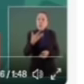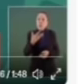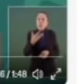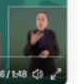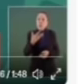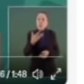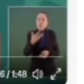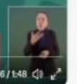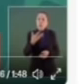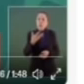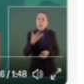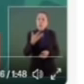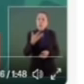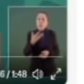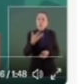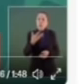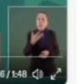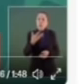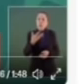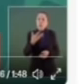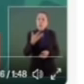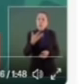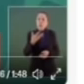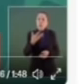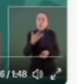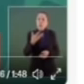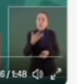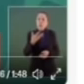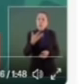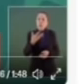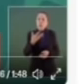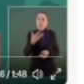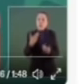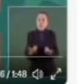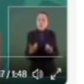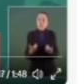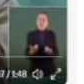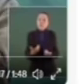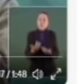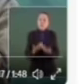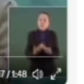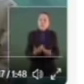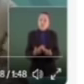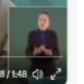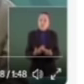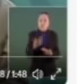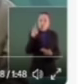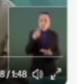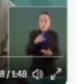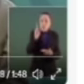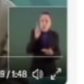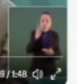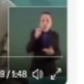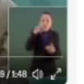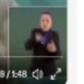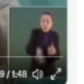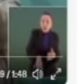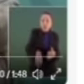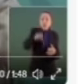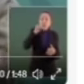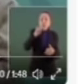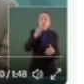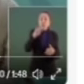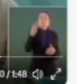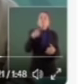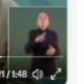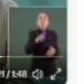mexicanos y así así se va a respetar durante todo este sexenio y ahí se respeta la concesión por el